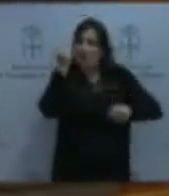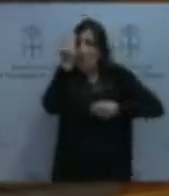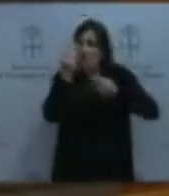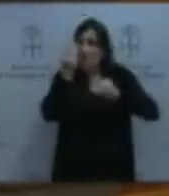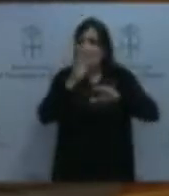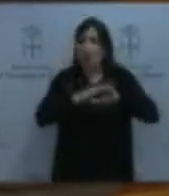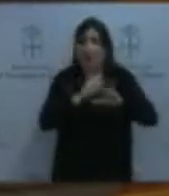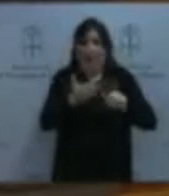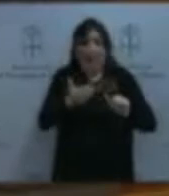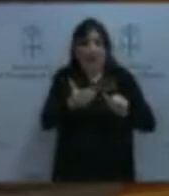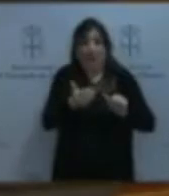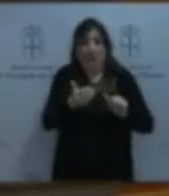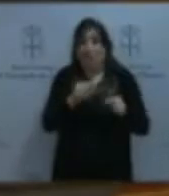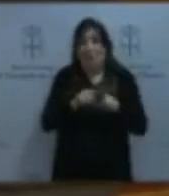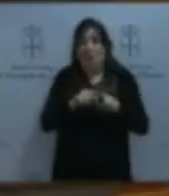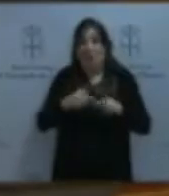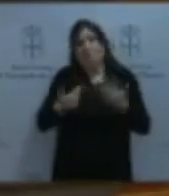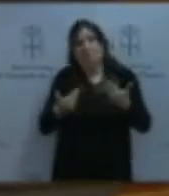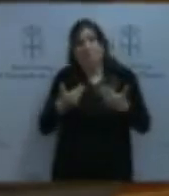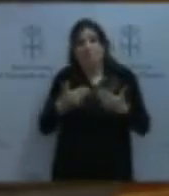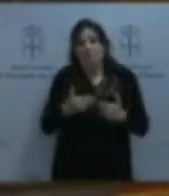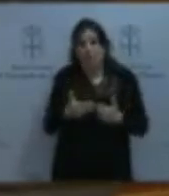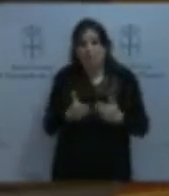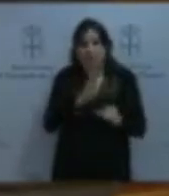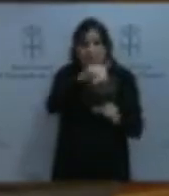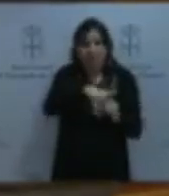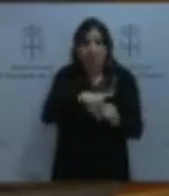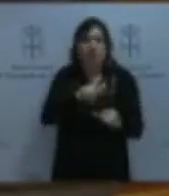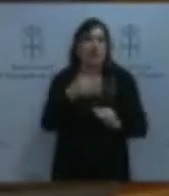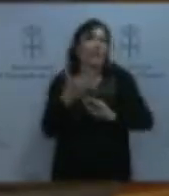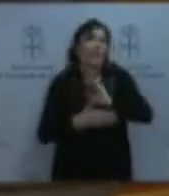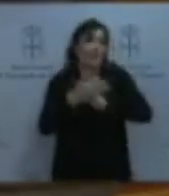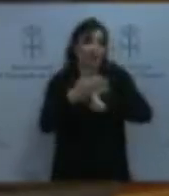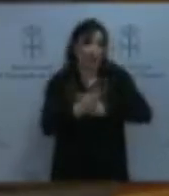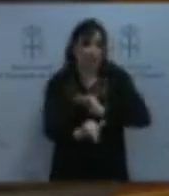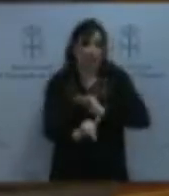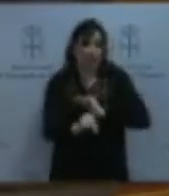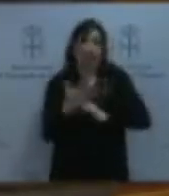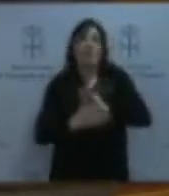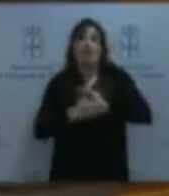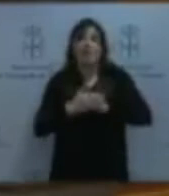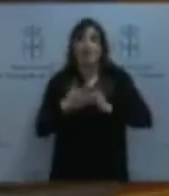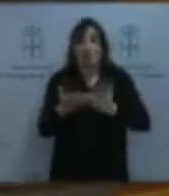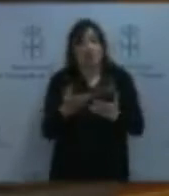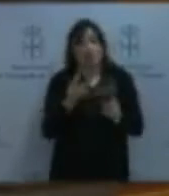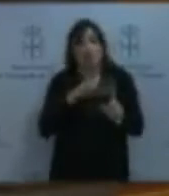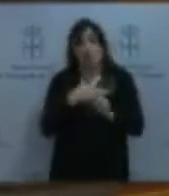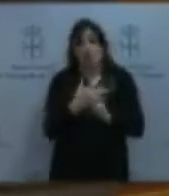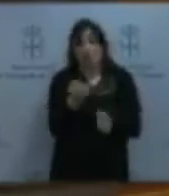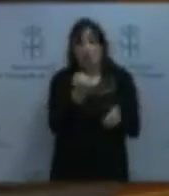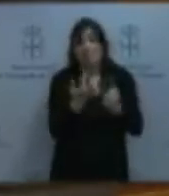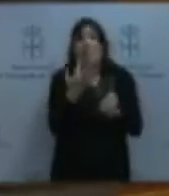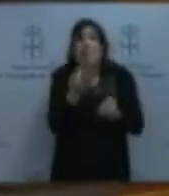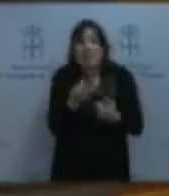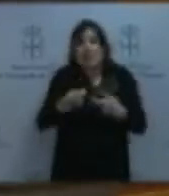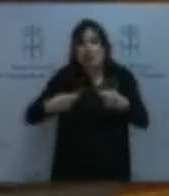también se enfrenta a un límite evidente. Un límite que es la ortodoxia económica y la negociación con la Unión Europea. El año pasado, Montoro a duras penas fue capaz